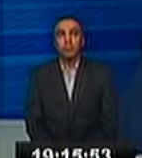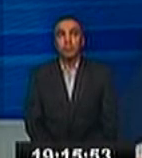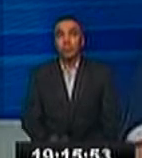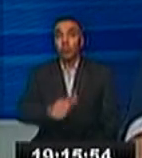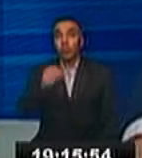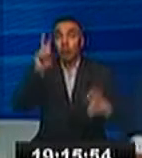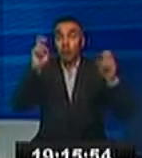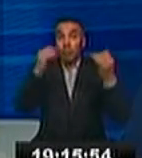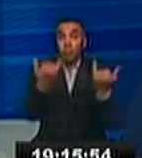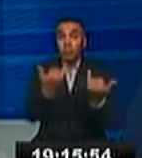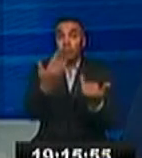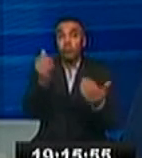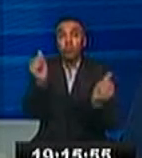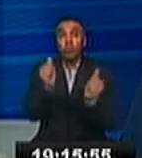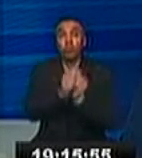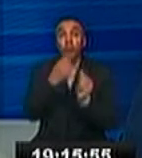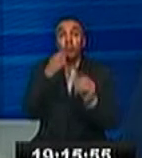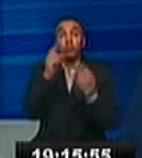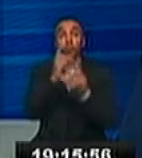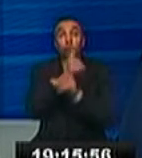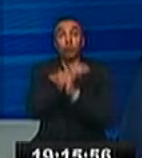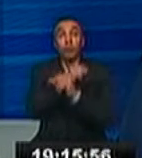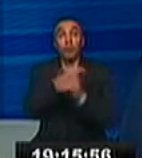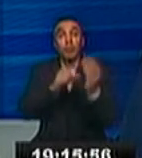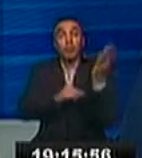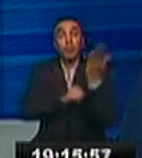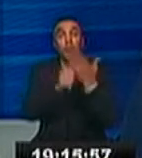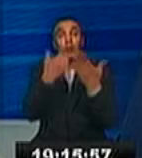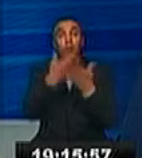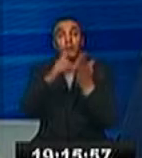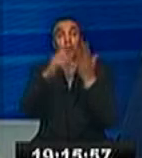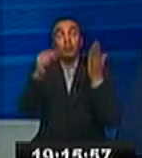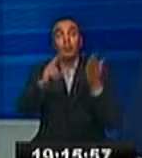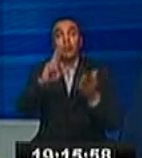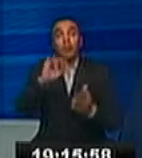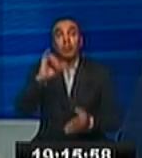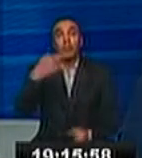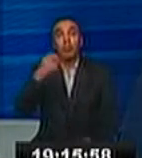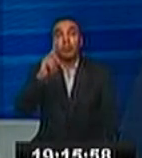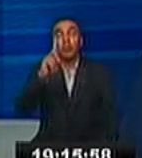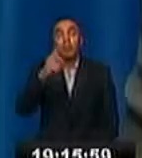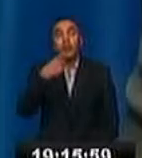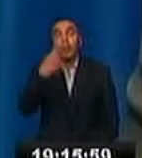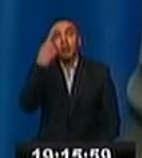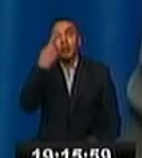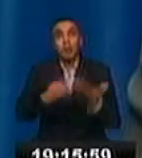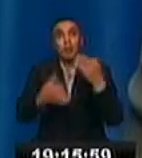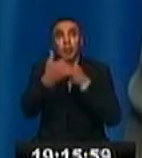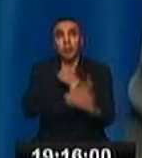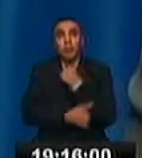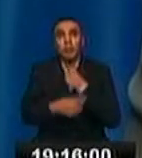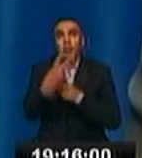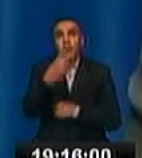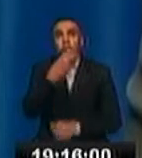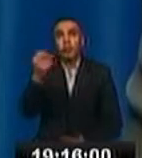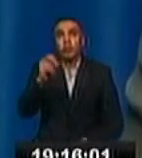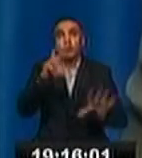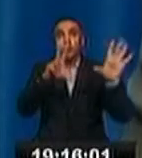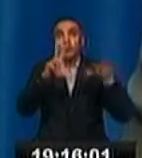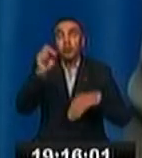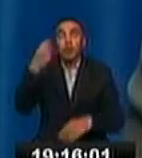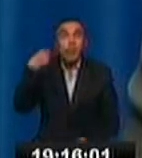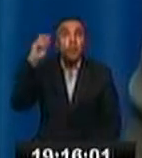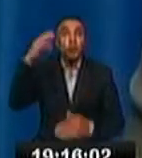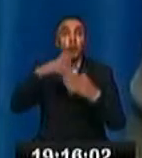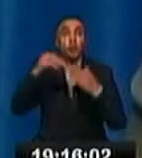Y en otros temas, amigos, a través de su cuenta de Twitter, el ministro de Economía y Finanzas, Richard Martínez, informó que el país recibirá 280 millones